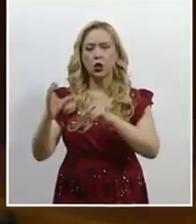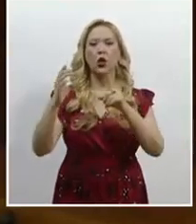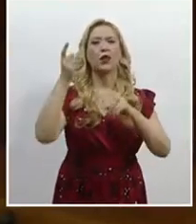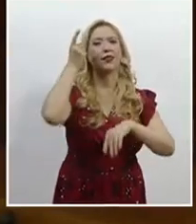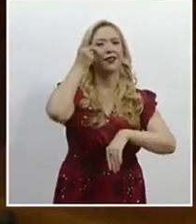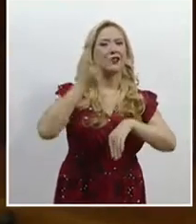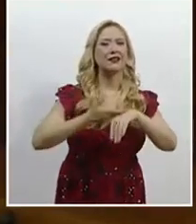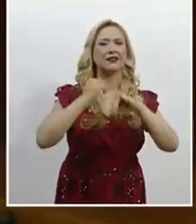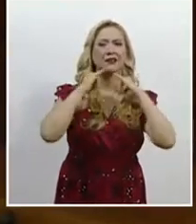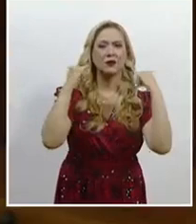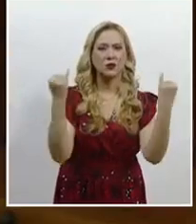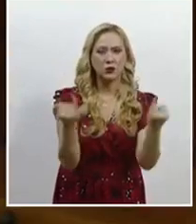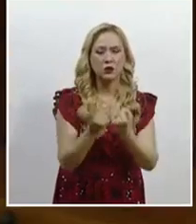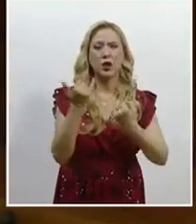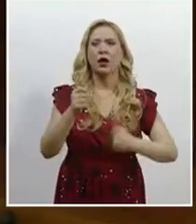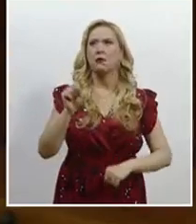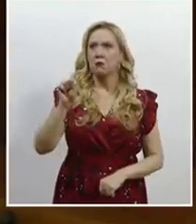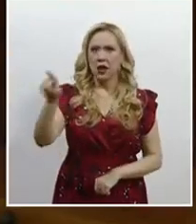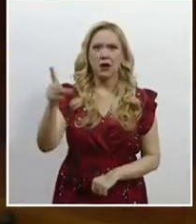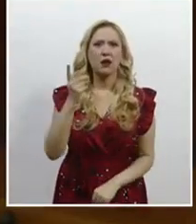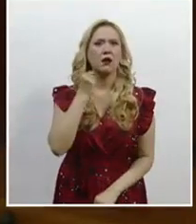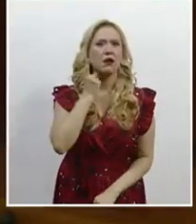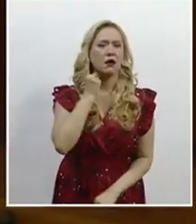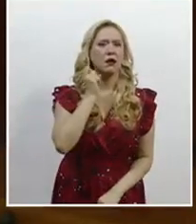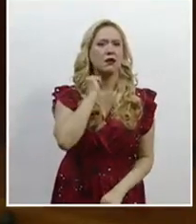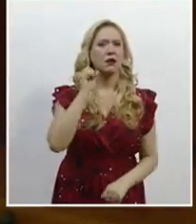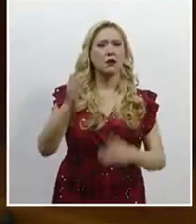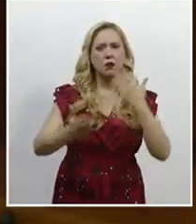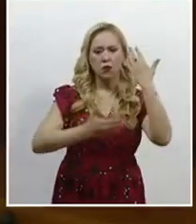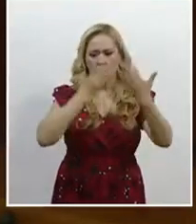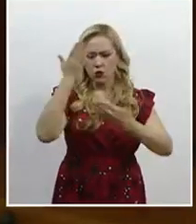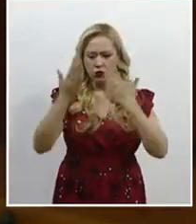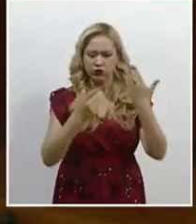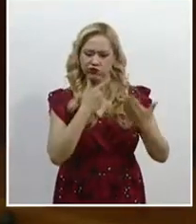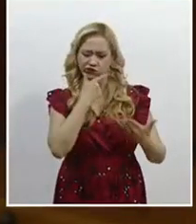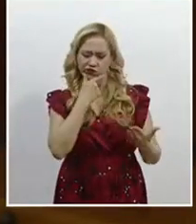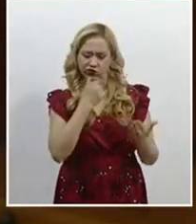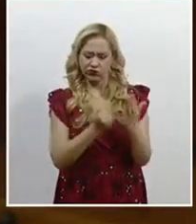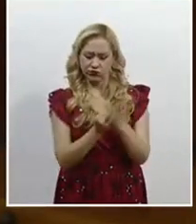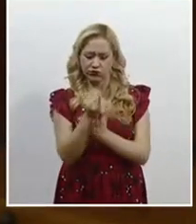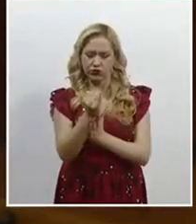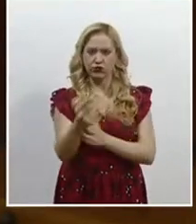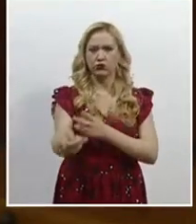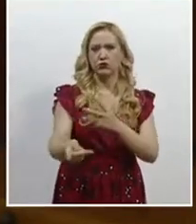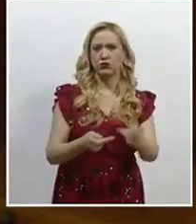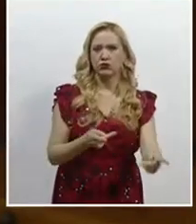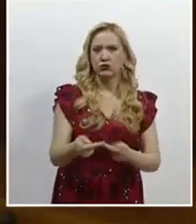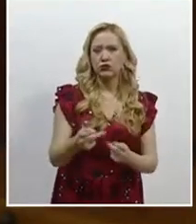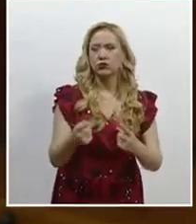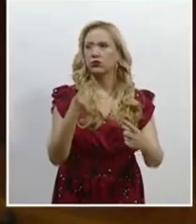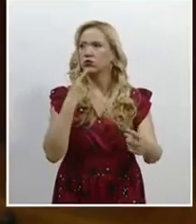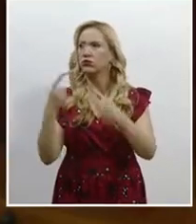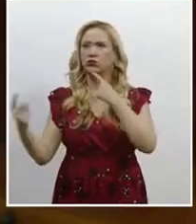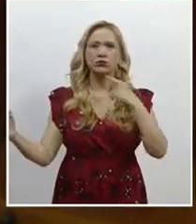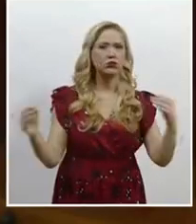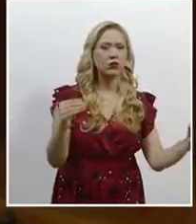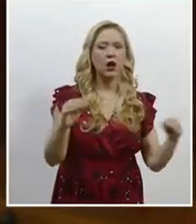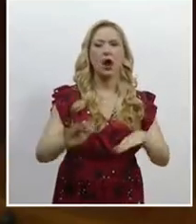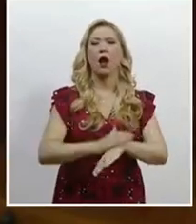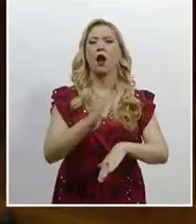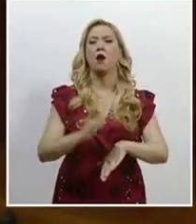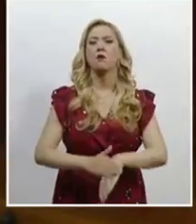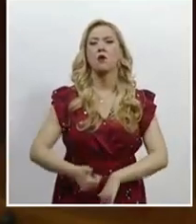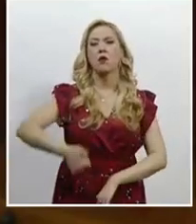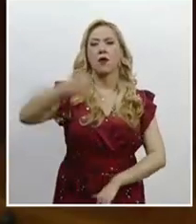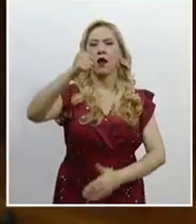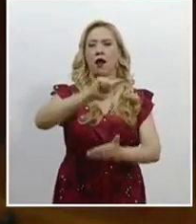directivas y los propios legisladores en el estudio, toma de decisión, preparación, discusión y aprobación del